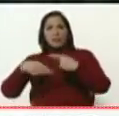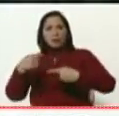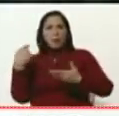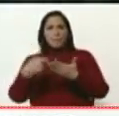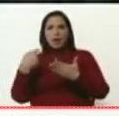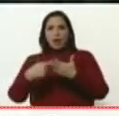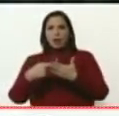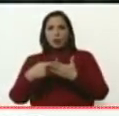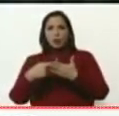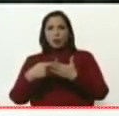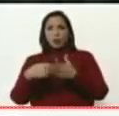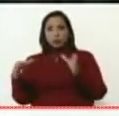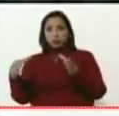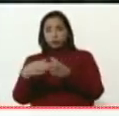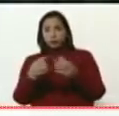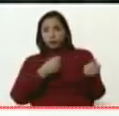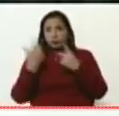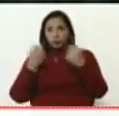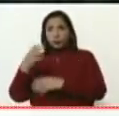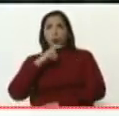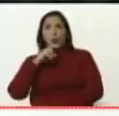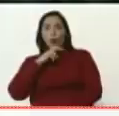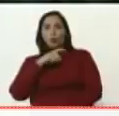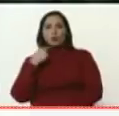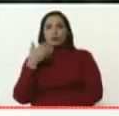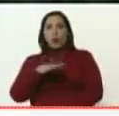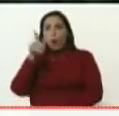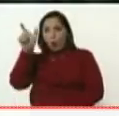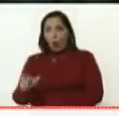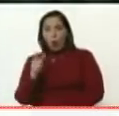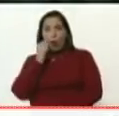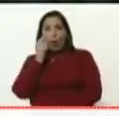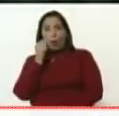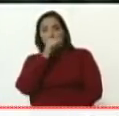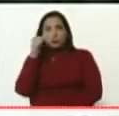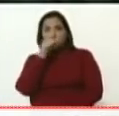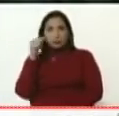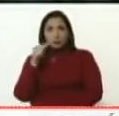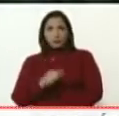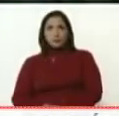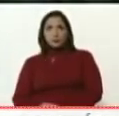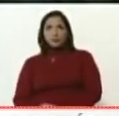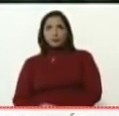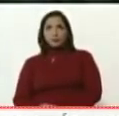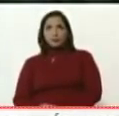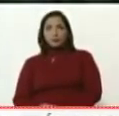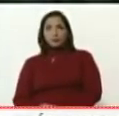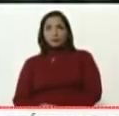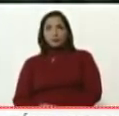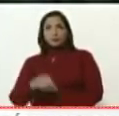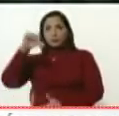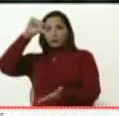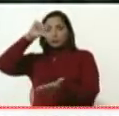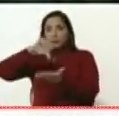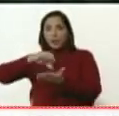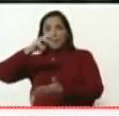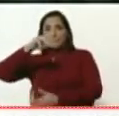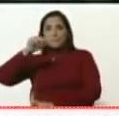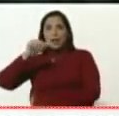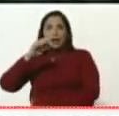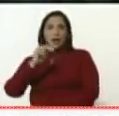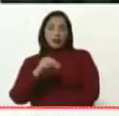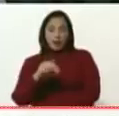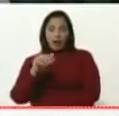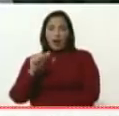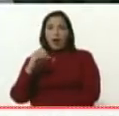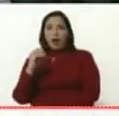por un traficante de oro, por un asesino, narcotraficante también, Toñito Fernández, en la ciudad de Manaos y en la localidad